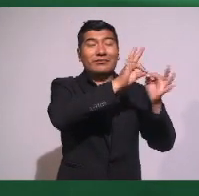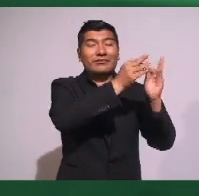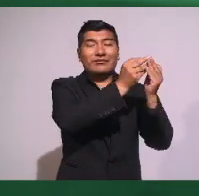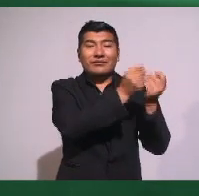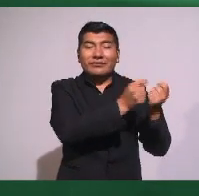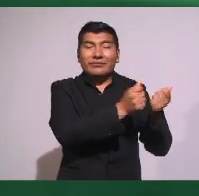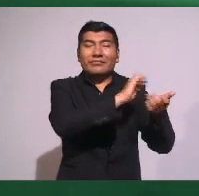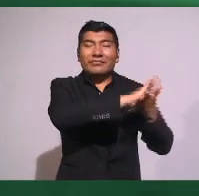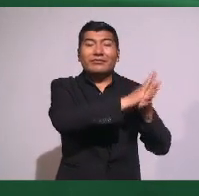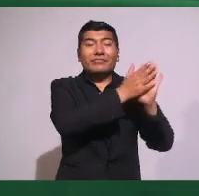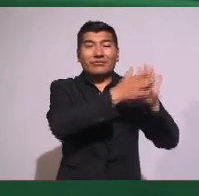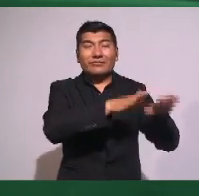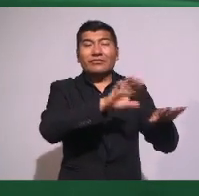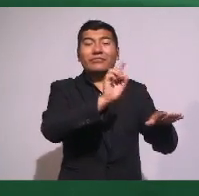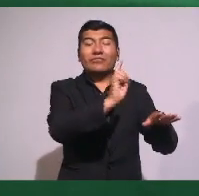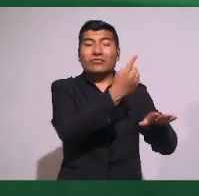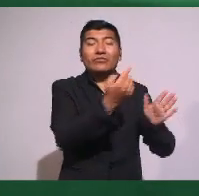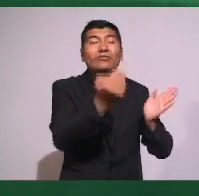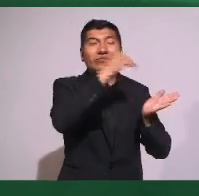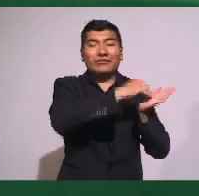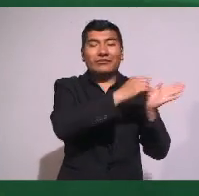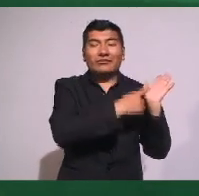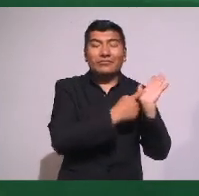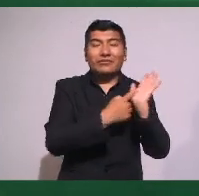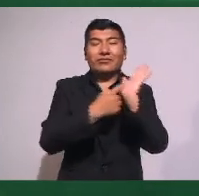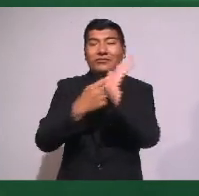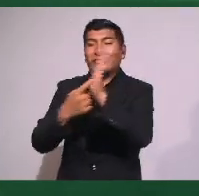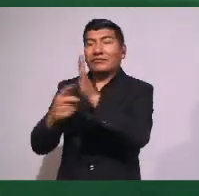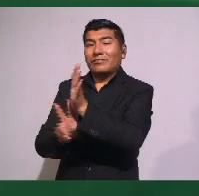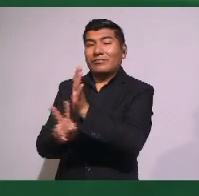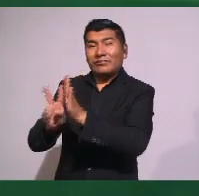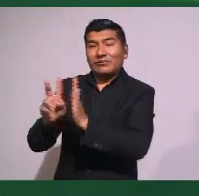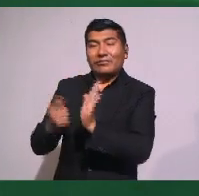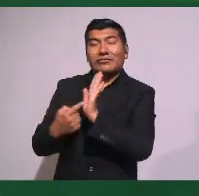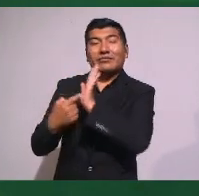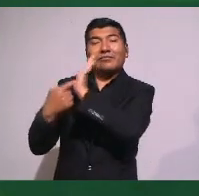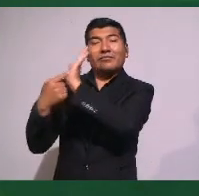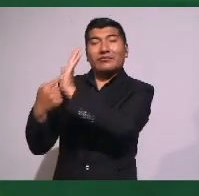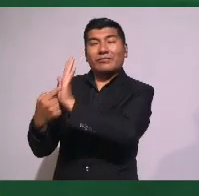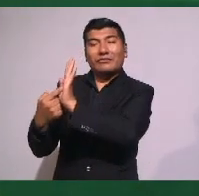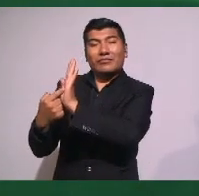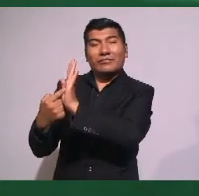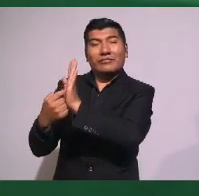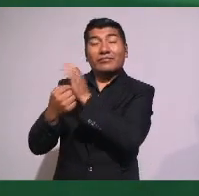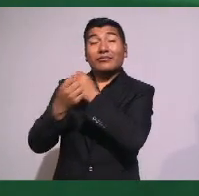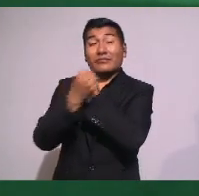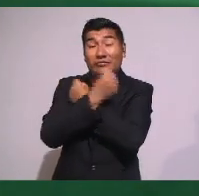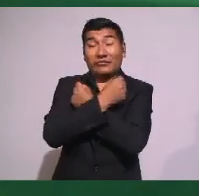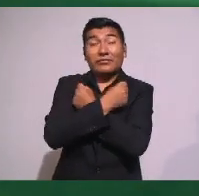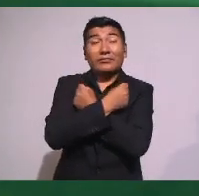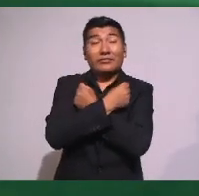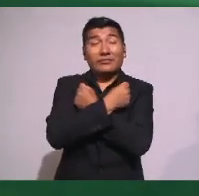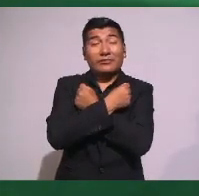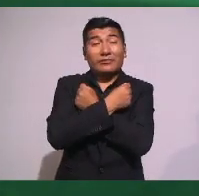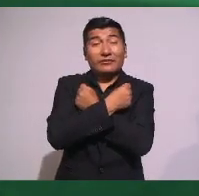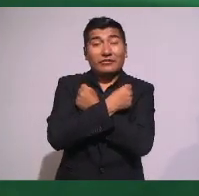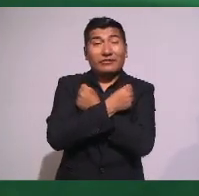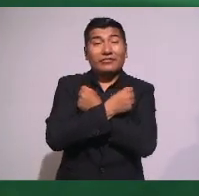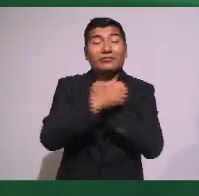Y solo entonces vuelve a presentar tu ofrenda. El amor,